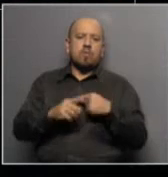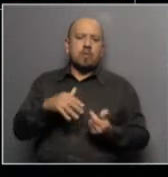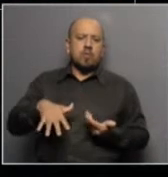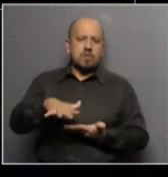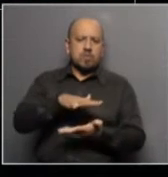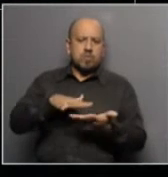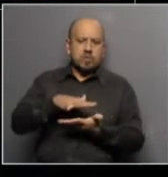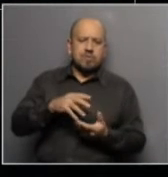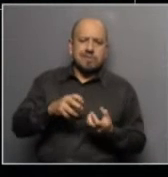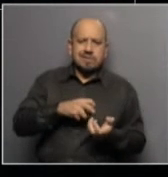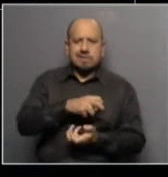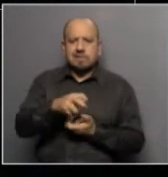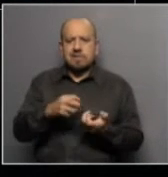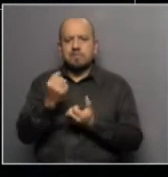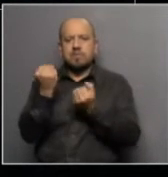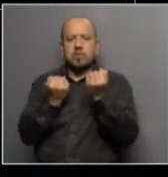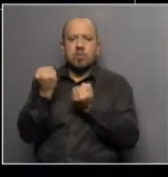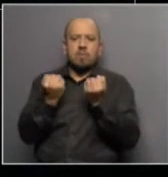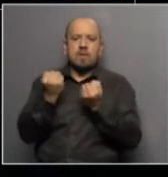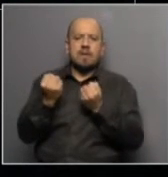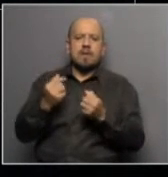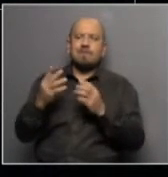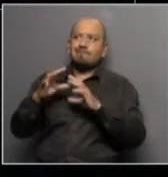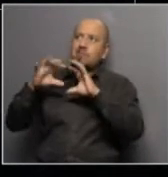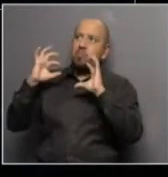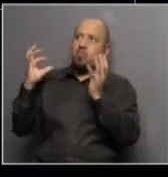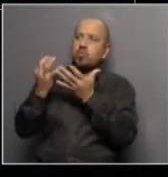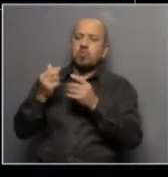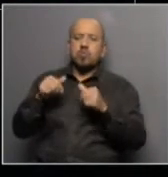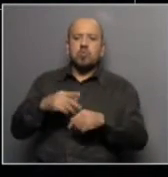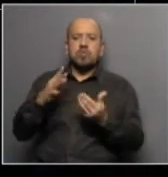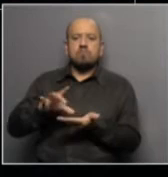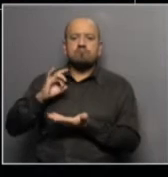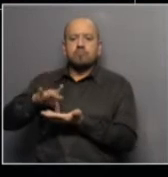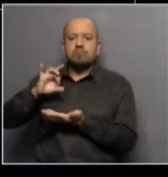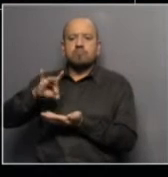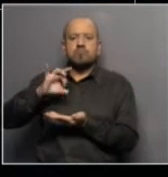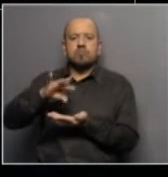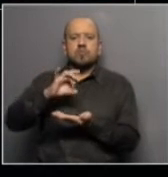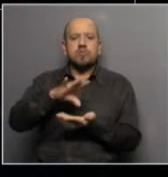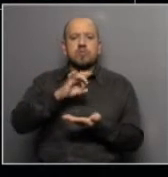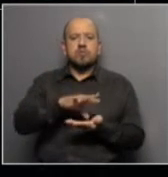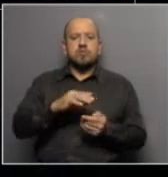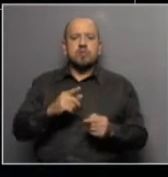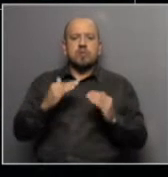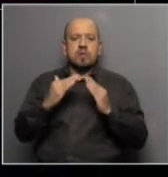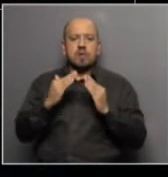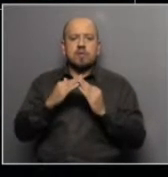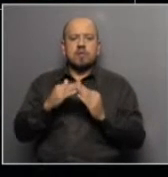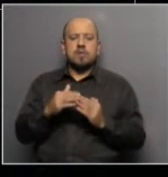de crisis económica, una crisis prácticamente global, donde los desalojos lamentablemente han sido cada vez más